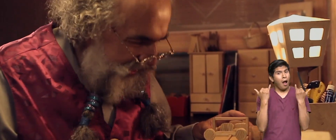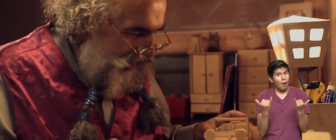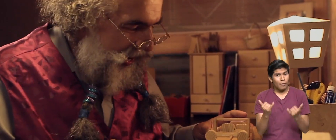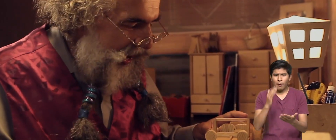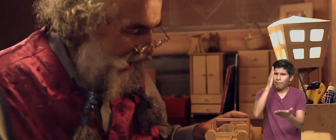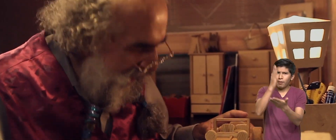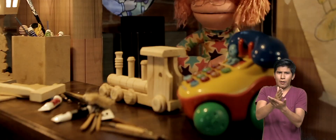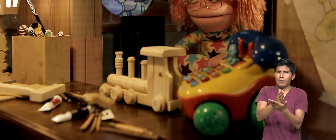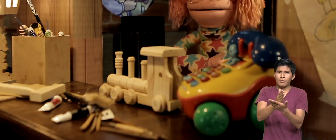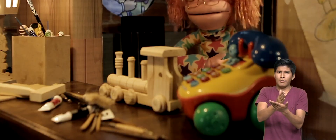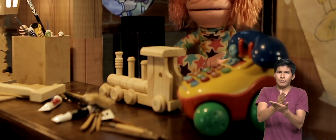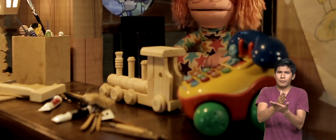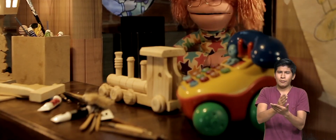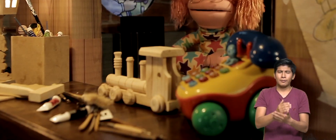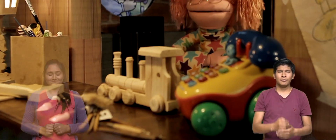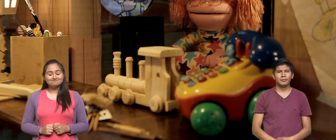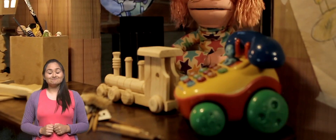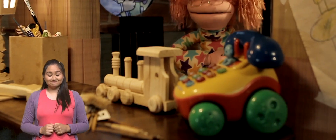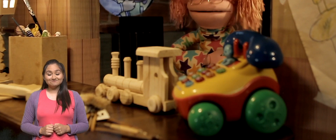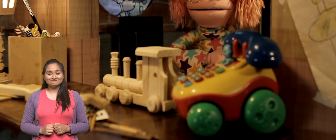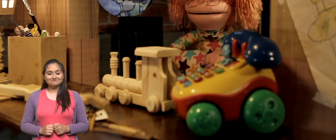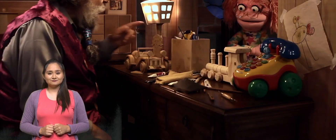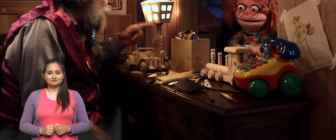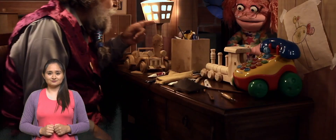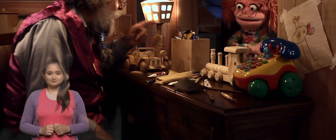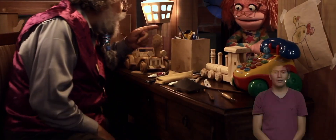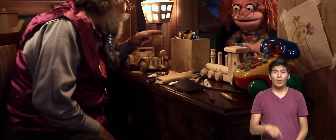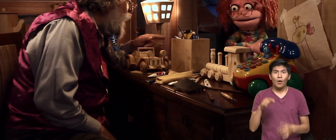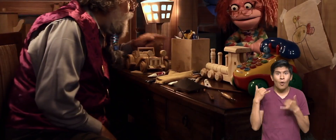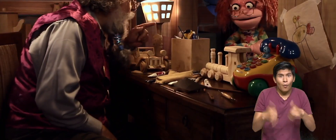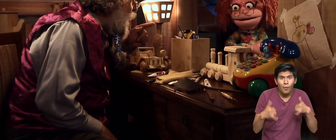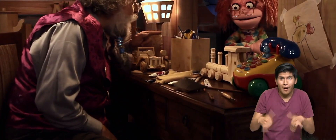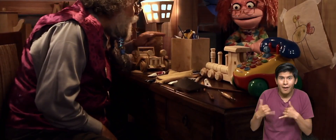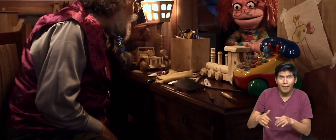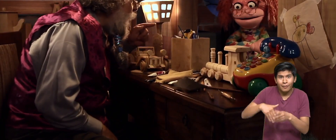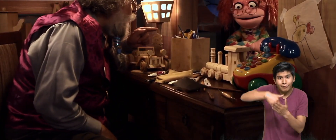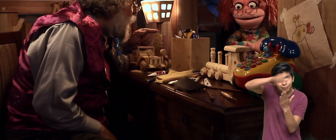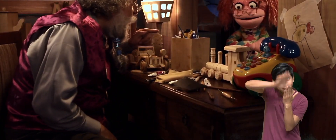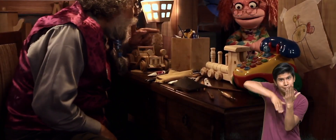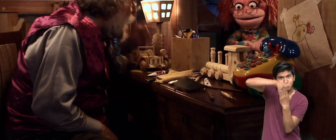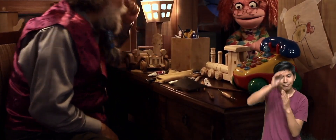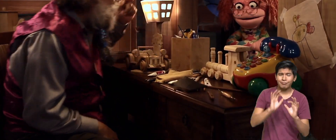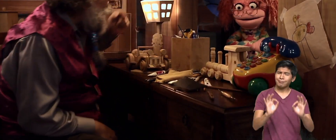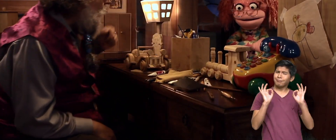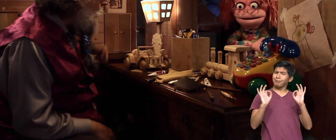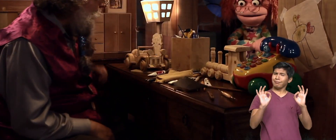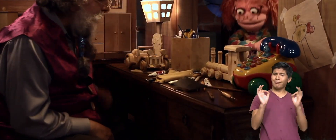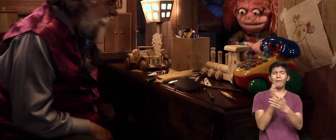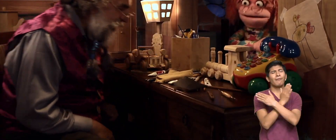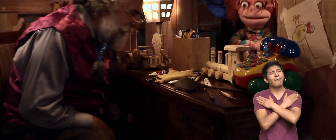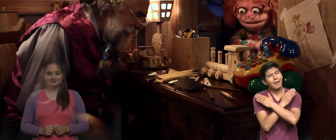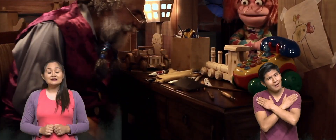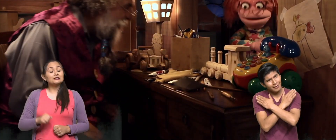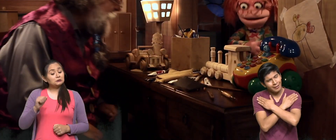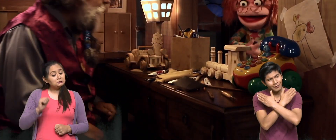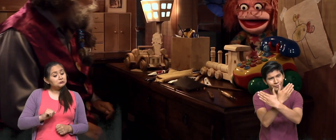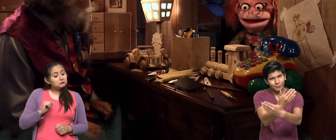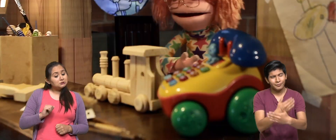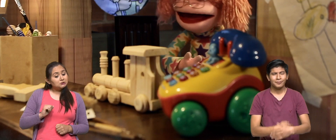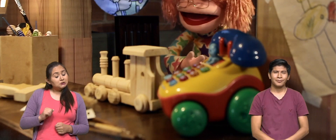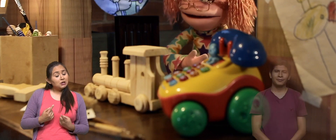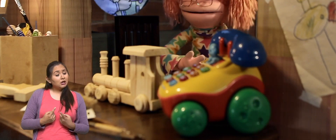por hoy hemos terminado. Ha sido una magnífica juguetera hoy, mi Romy.